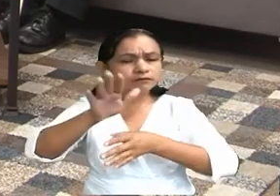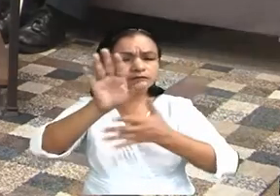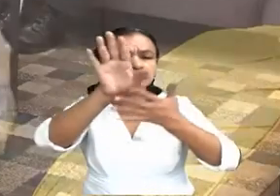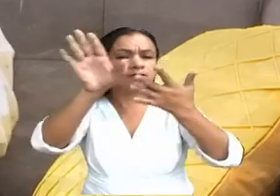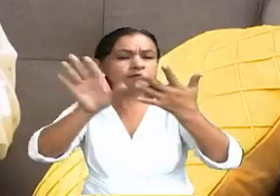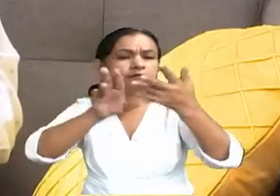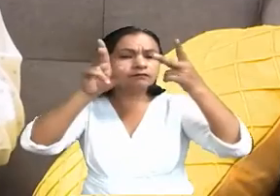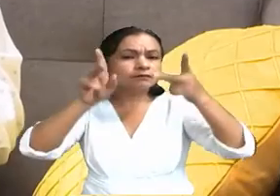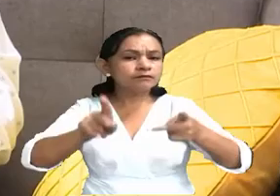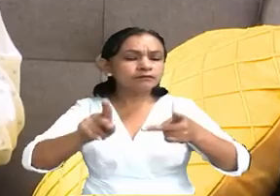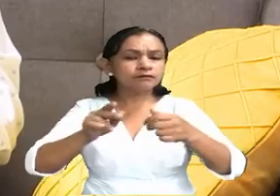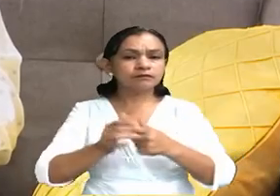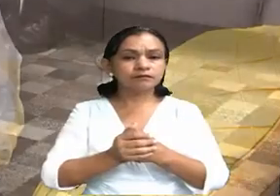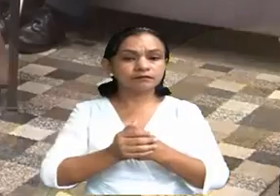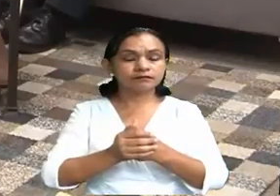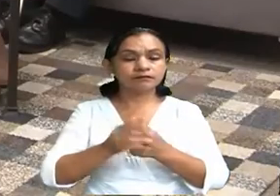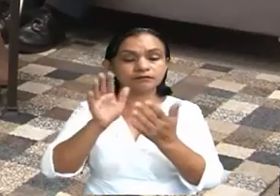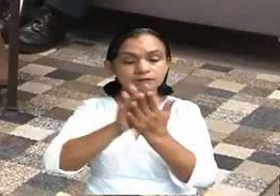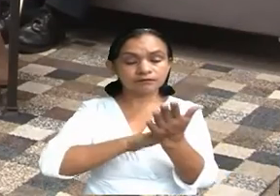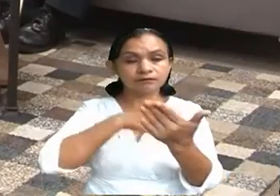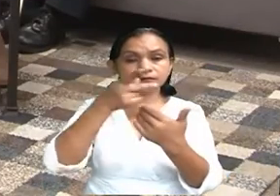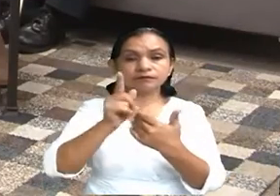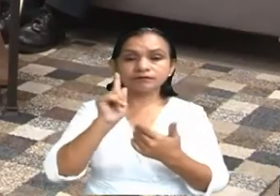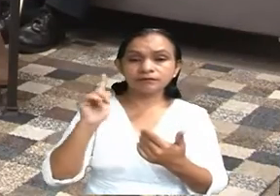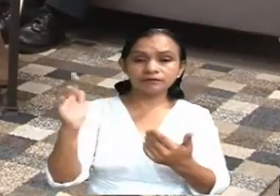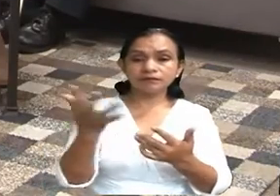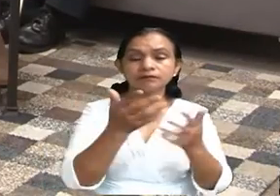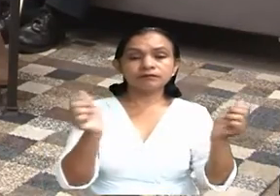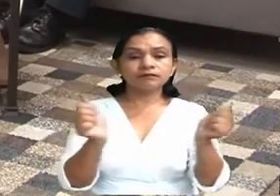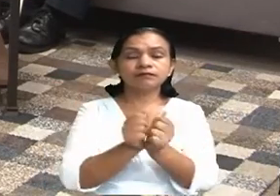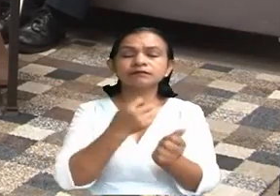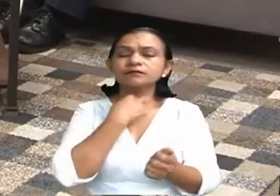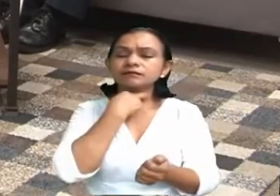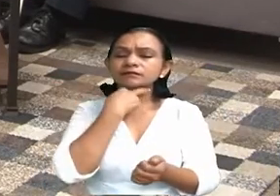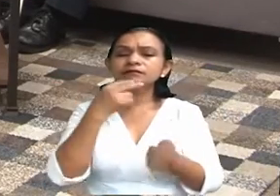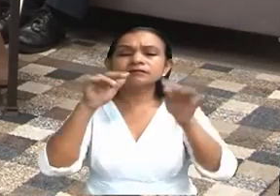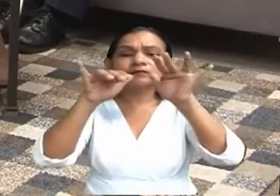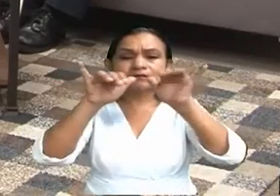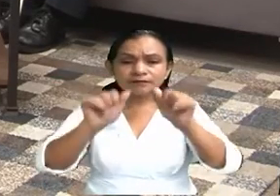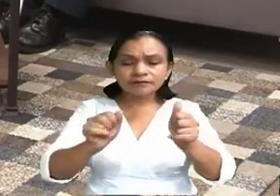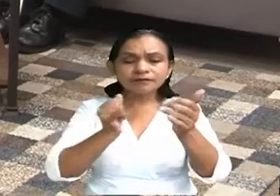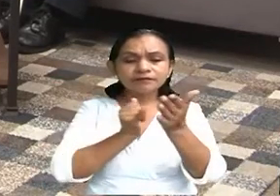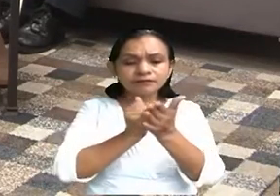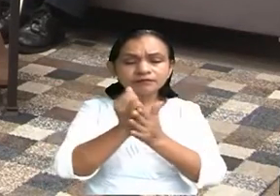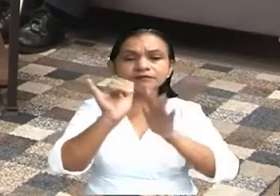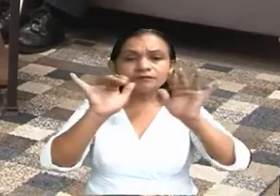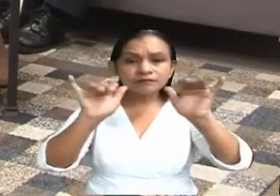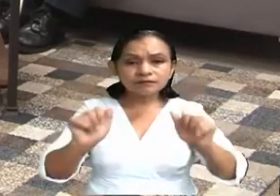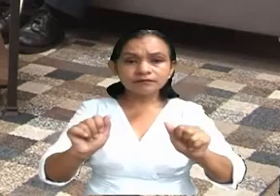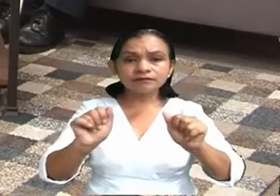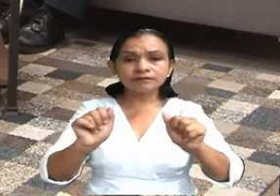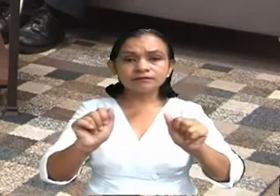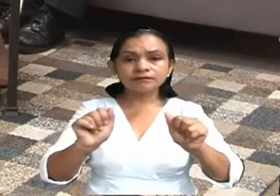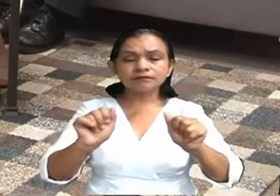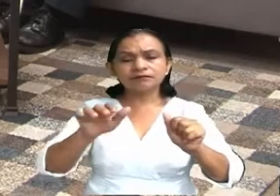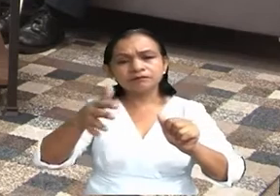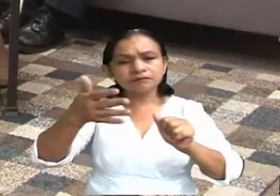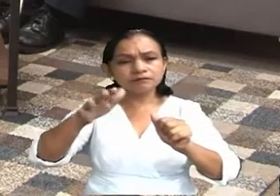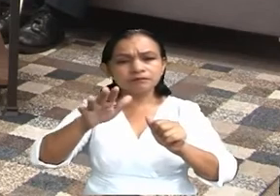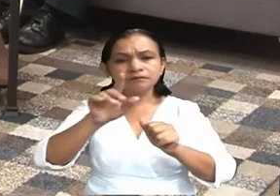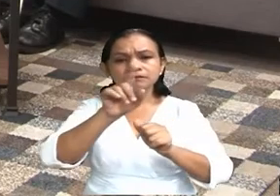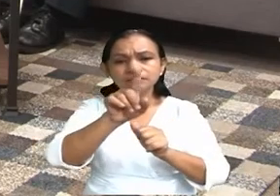estamos hablando? Actualmente en el programa Todos con Voz están diagnosticadas y caracterizadas alrededor